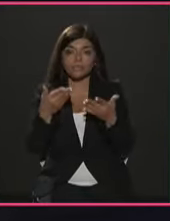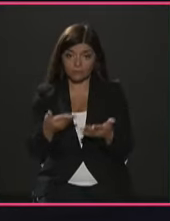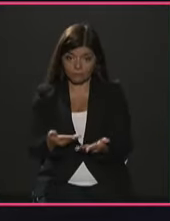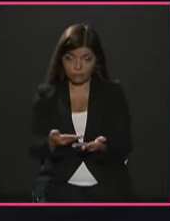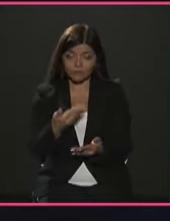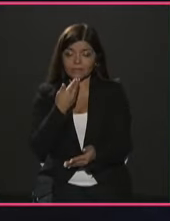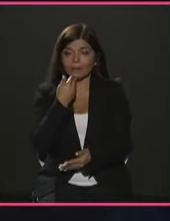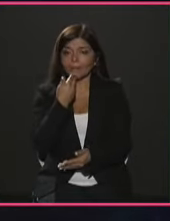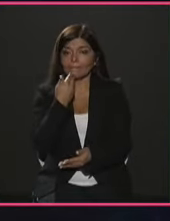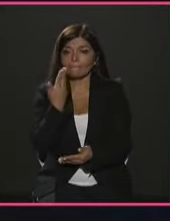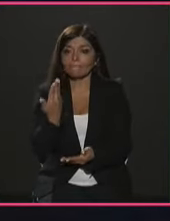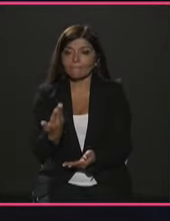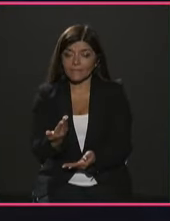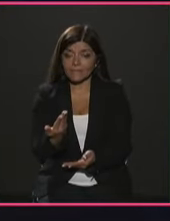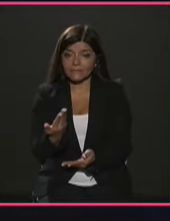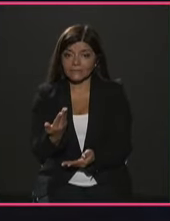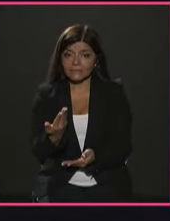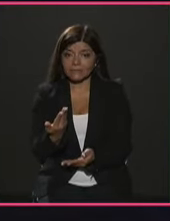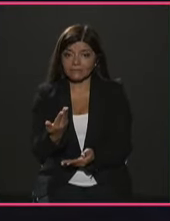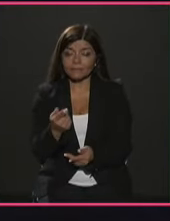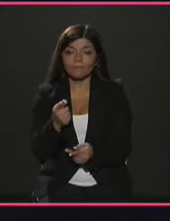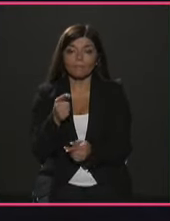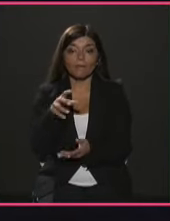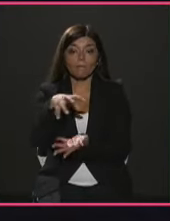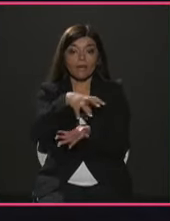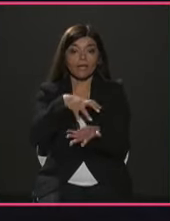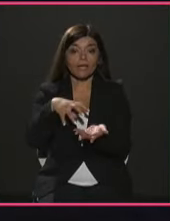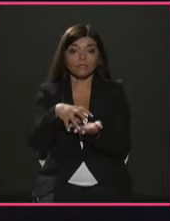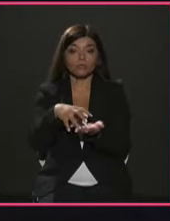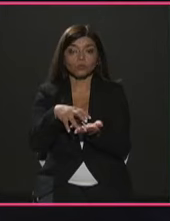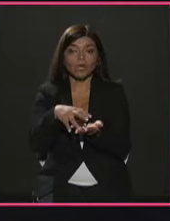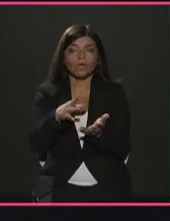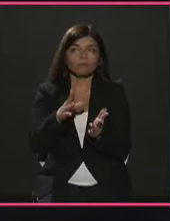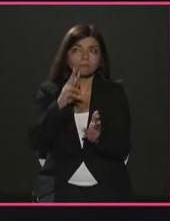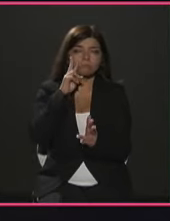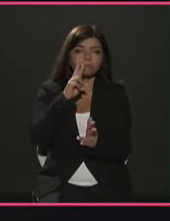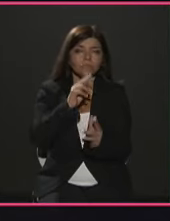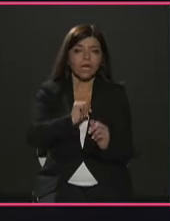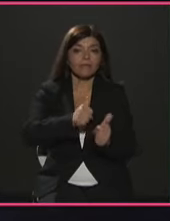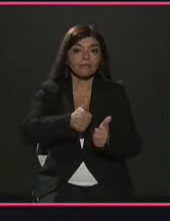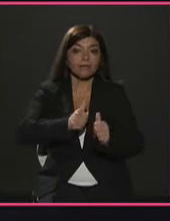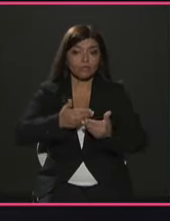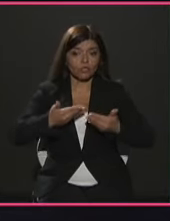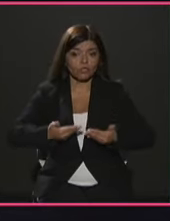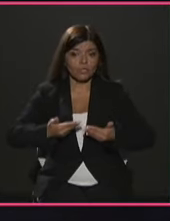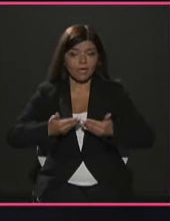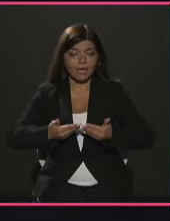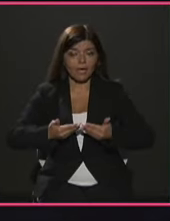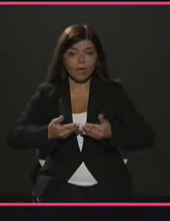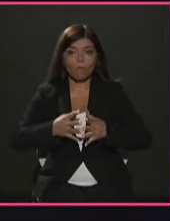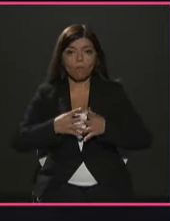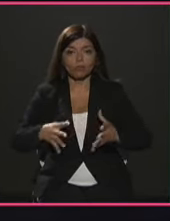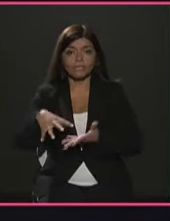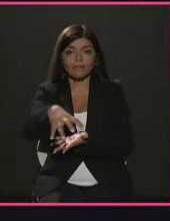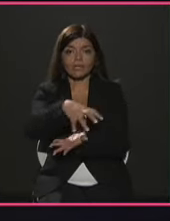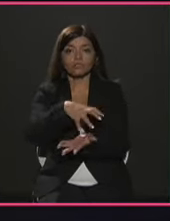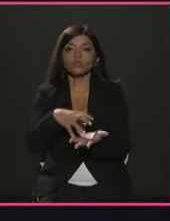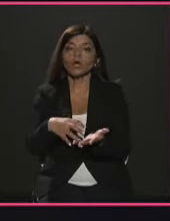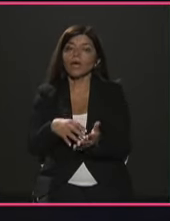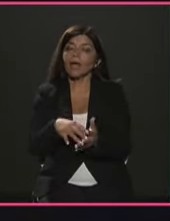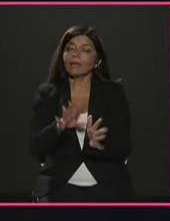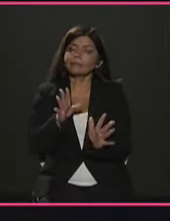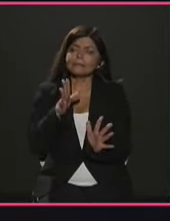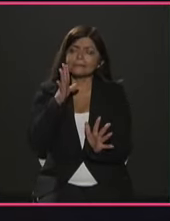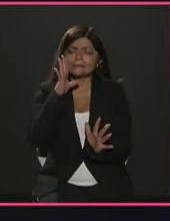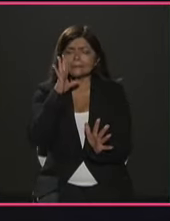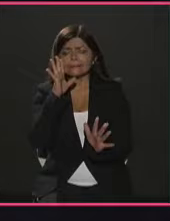sino que también para que ellas respondan a los desafíos que hoy día enfrentamos las ciudades muchas de las ciudades tienen mala